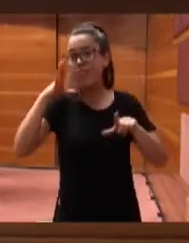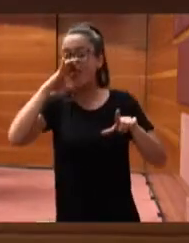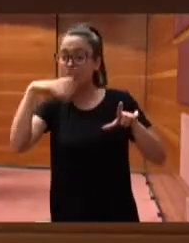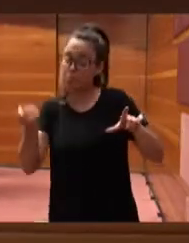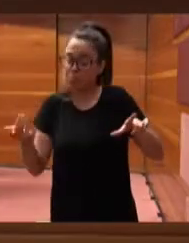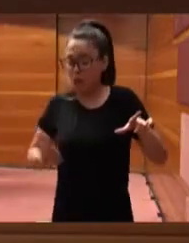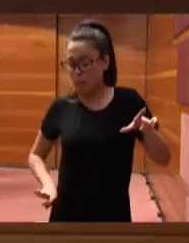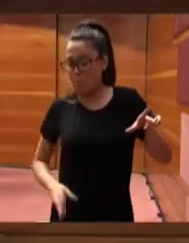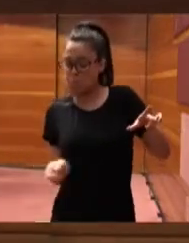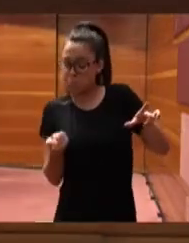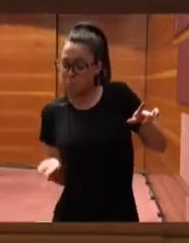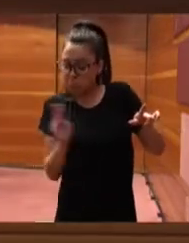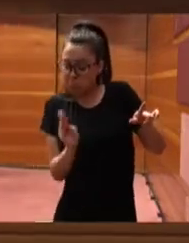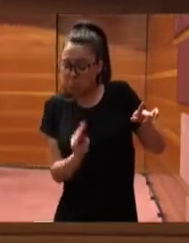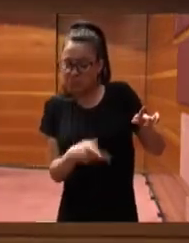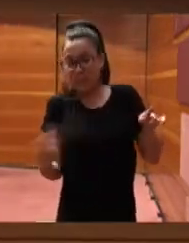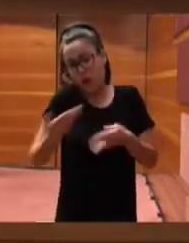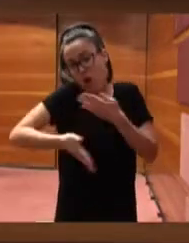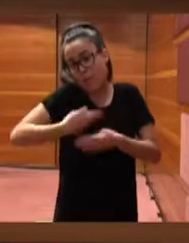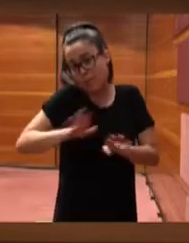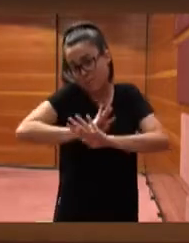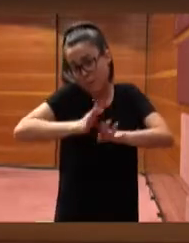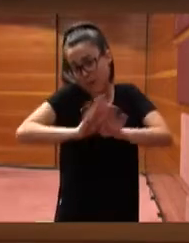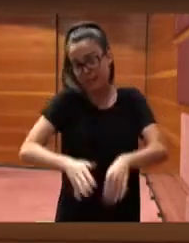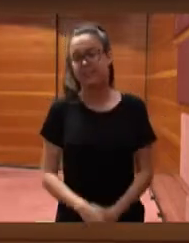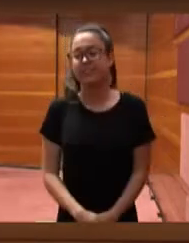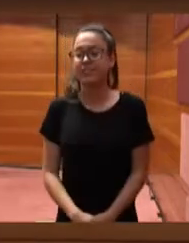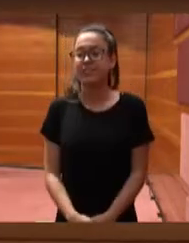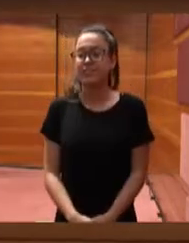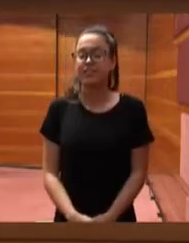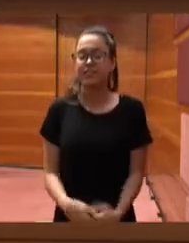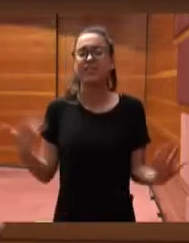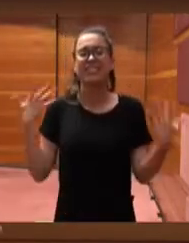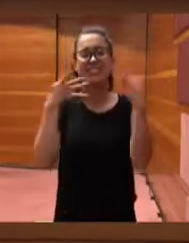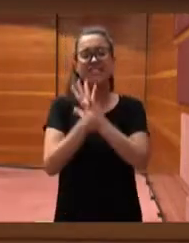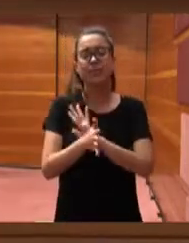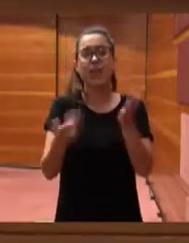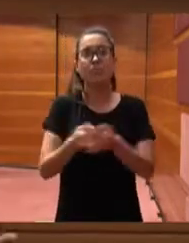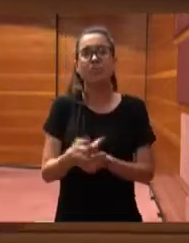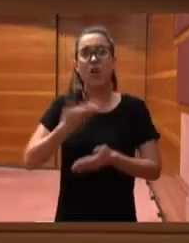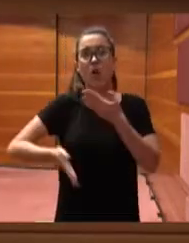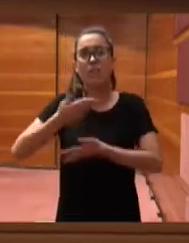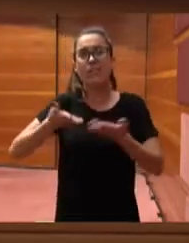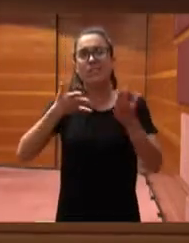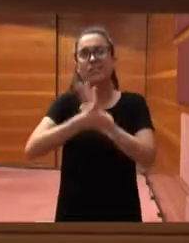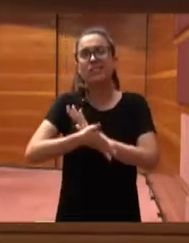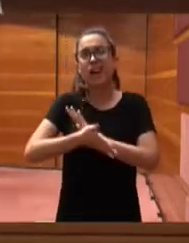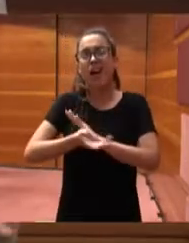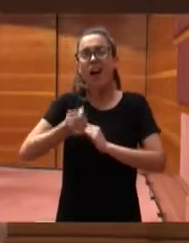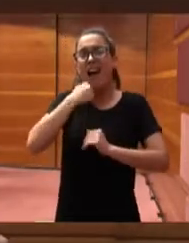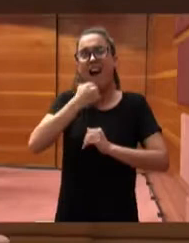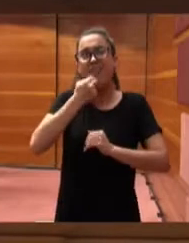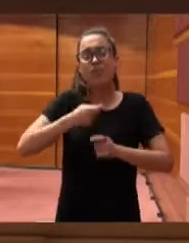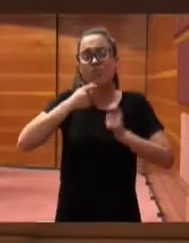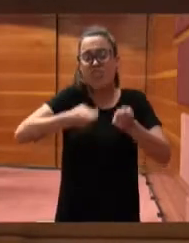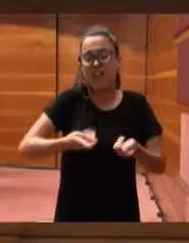colaboración, podemos llevarlo, por ejemplo, a decir que es la participación en la ejecución, en el hacer. Cuando la ciudadanía